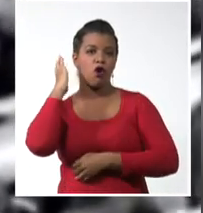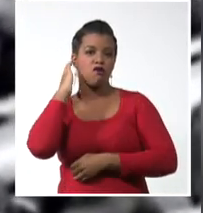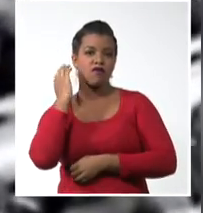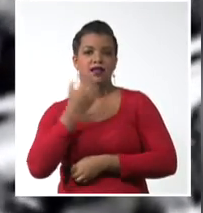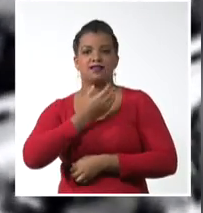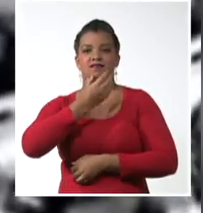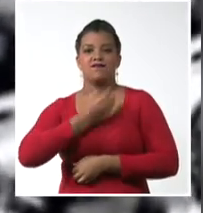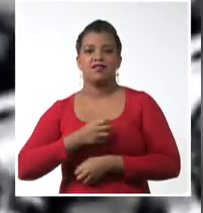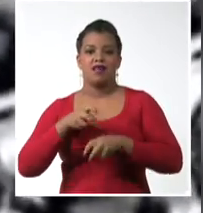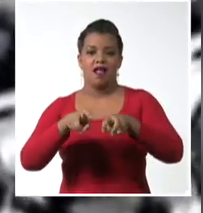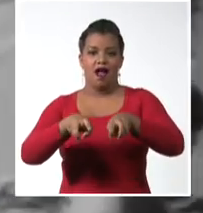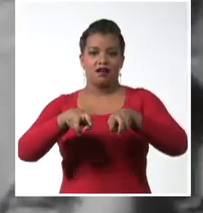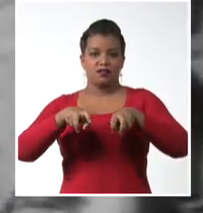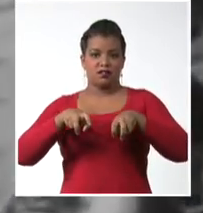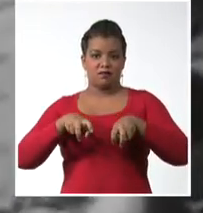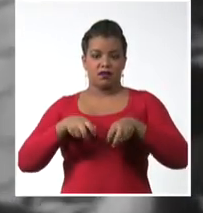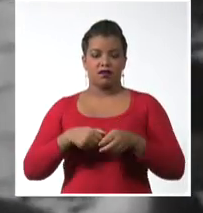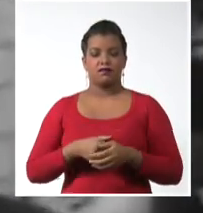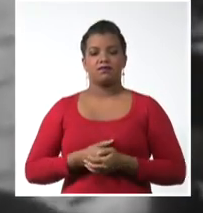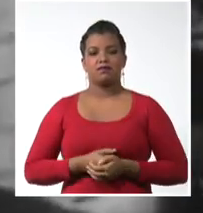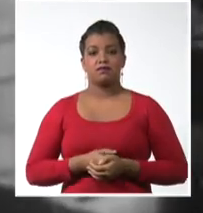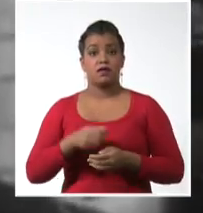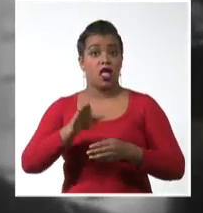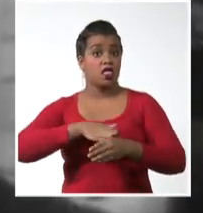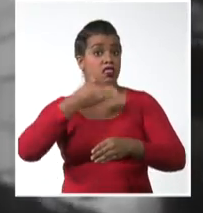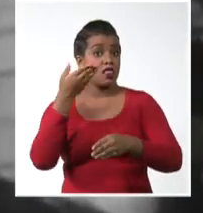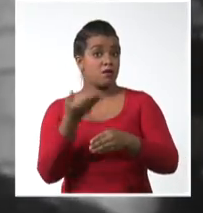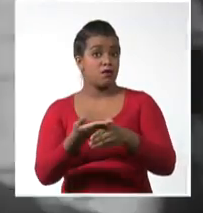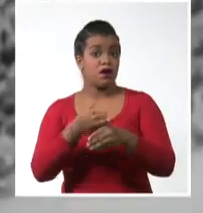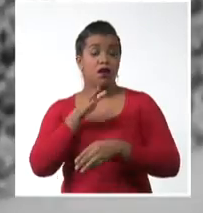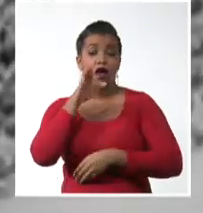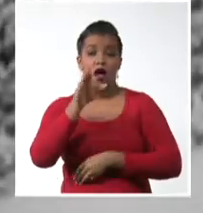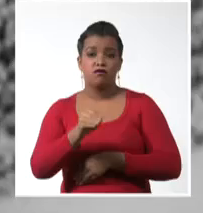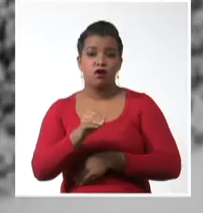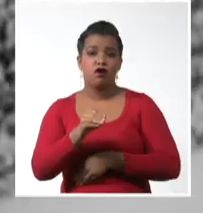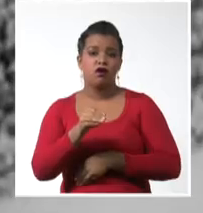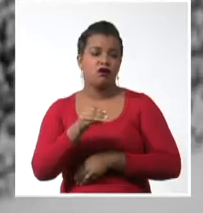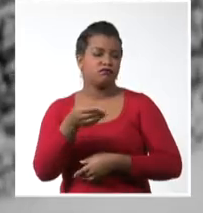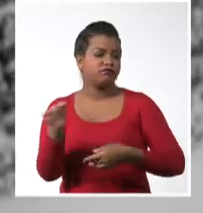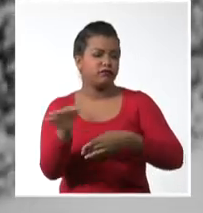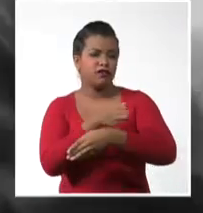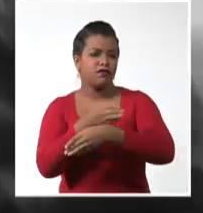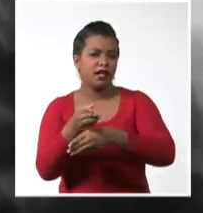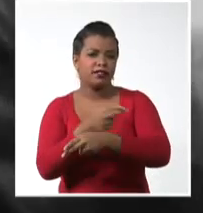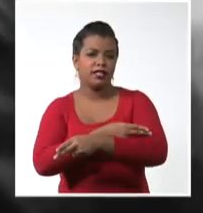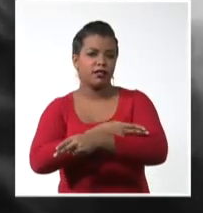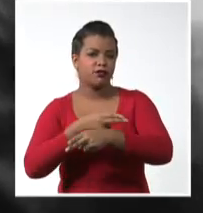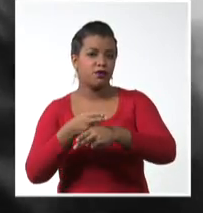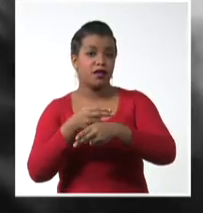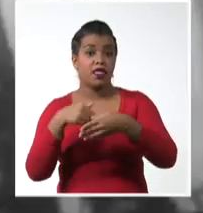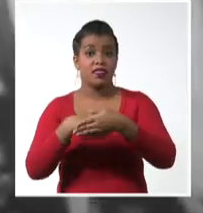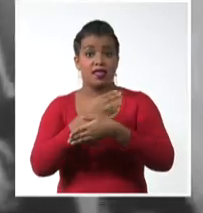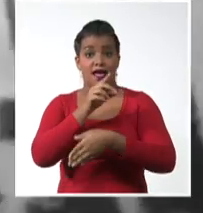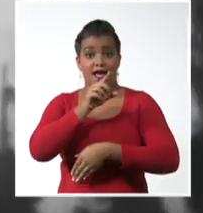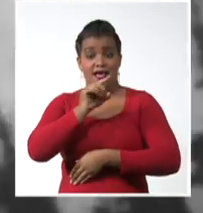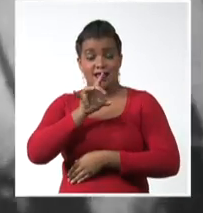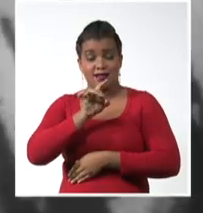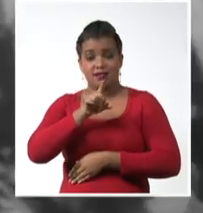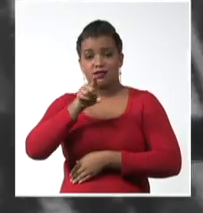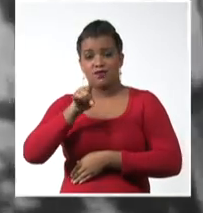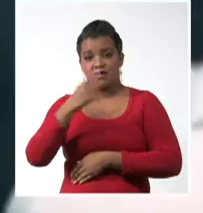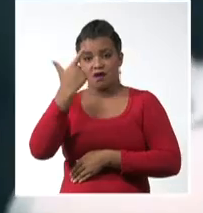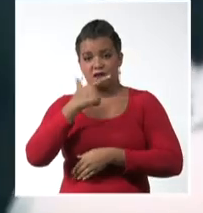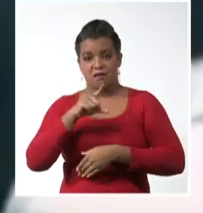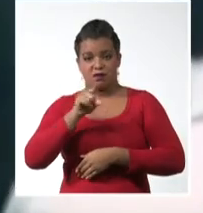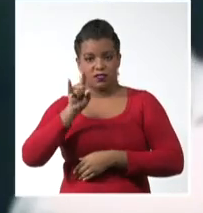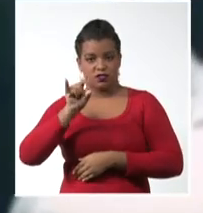General de las Naciones Unidas. Posteriormente habló de la invasión de Playa Girón entre el 15 y el 19 de abril de